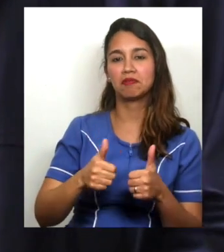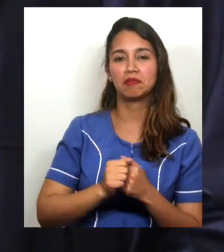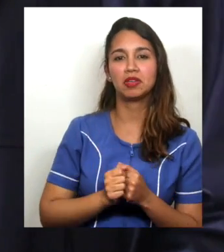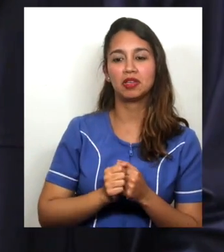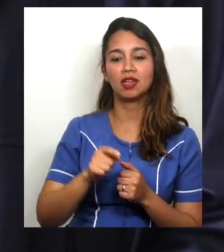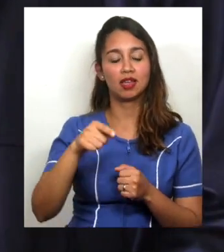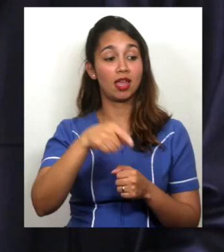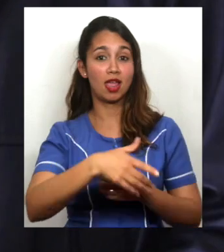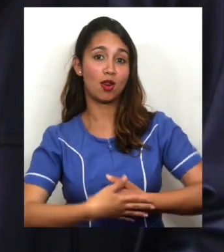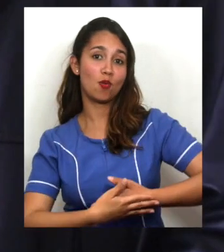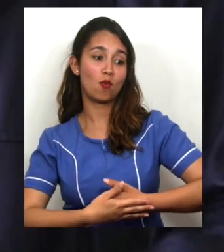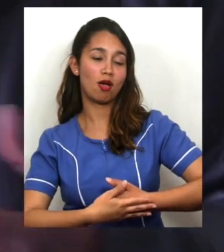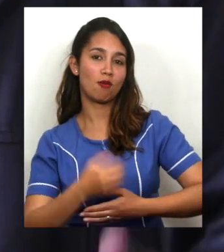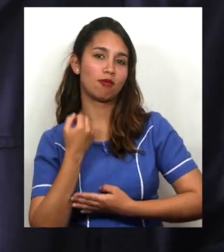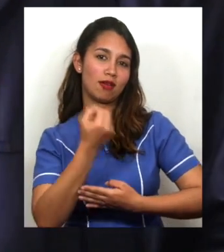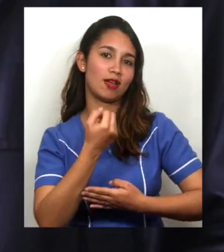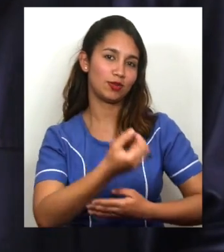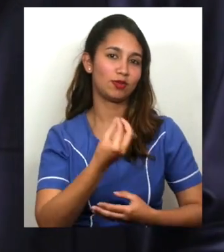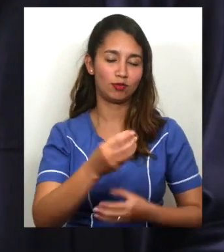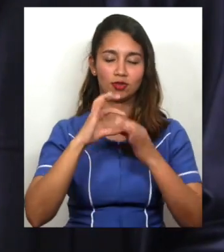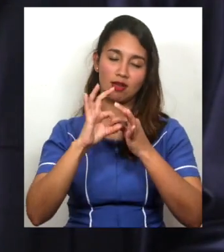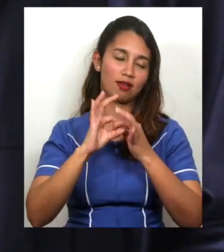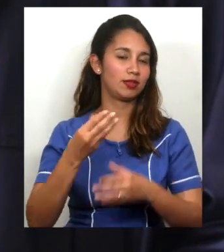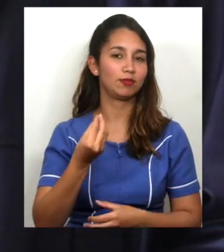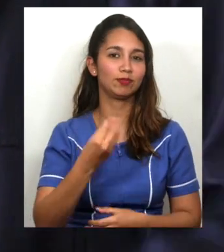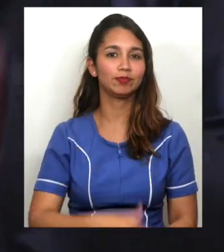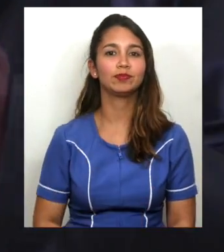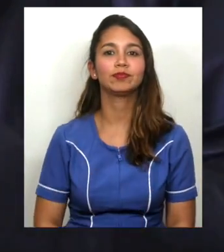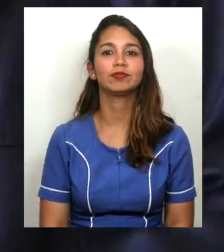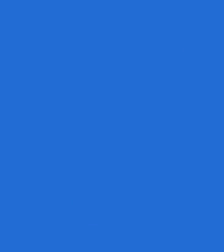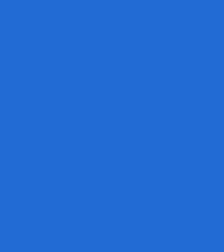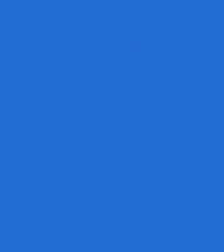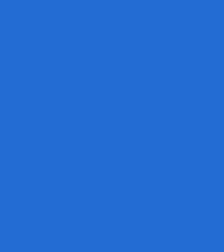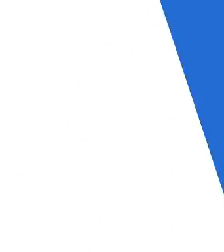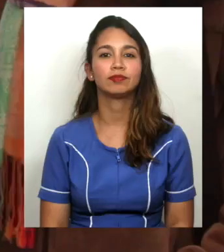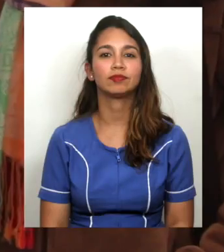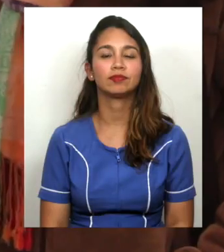bien y también va a tener mucho beneficio y por eso se lo agradezco mucho.